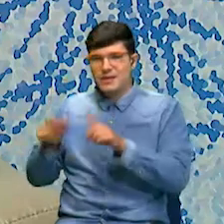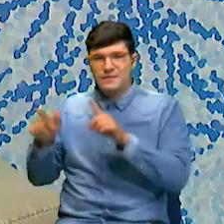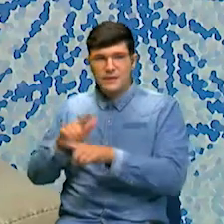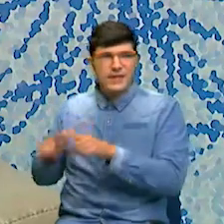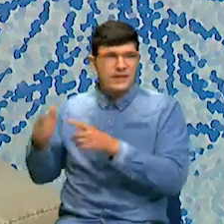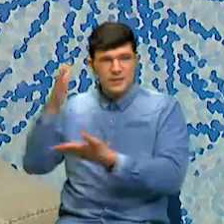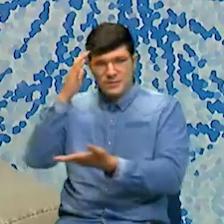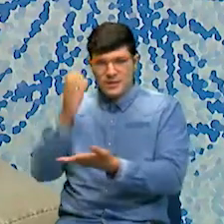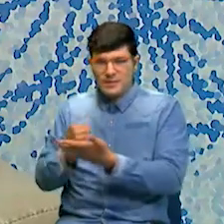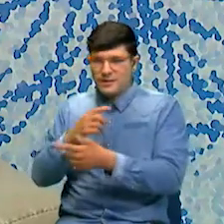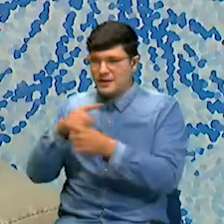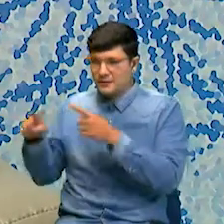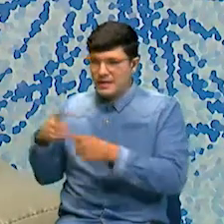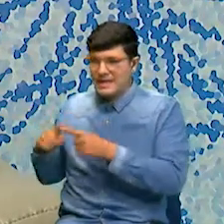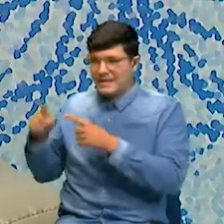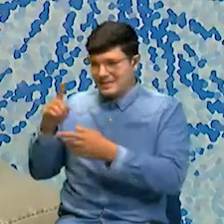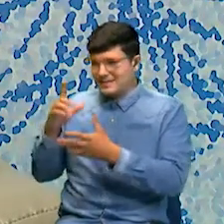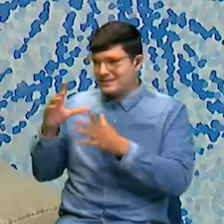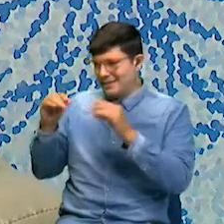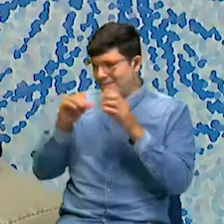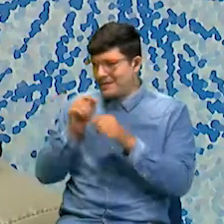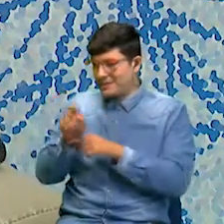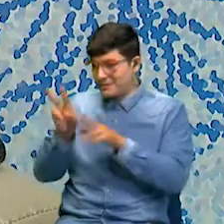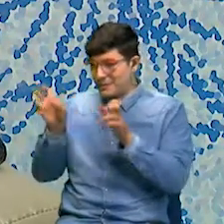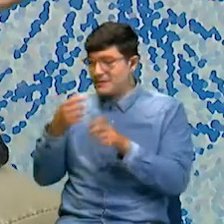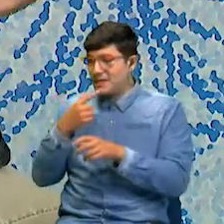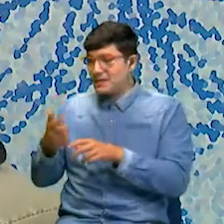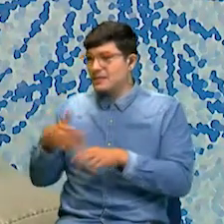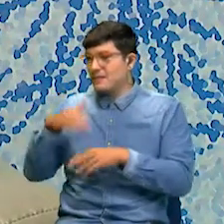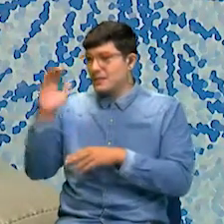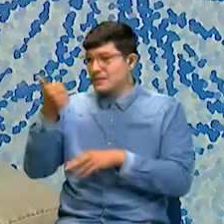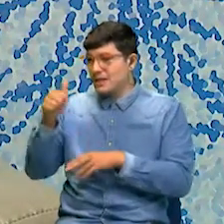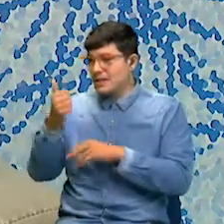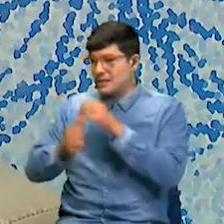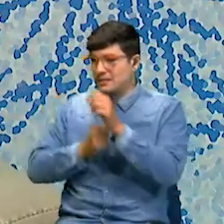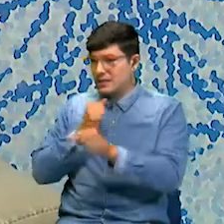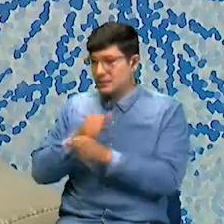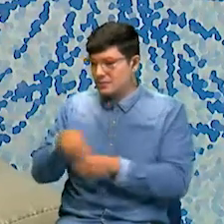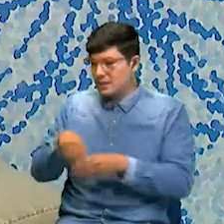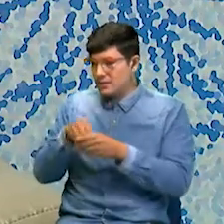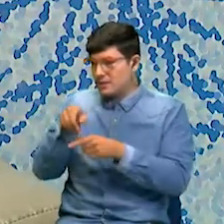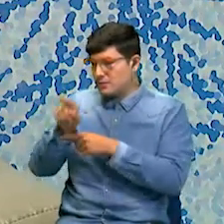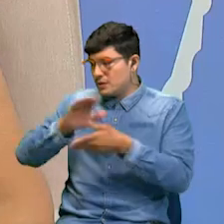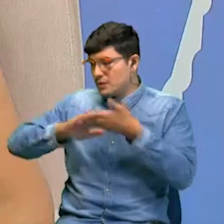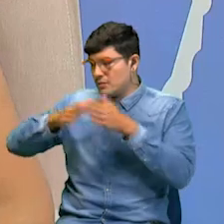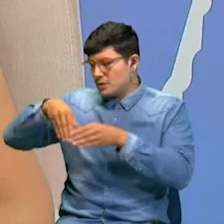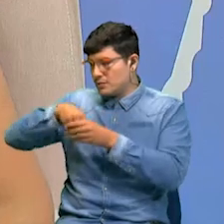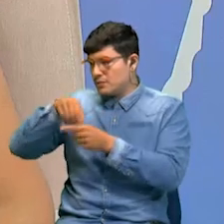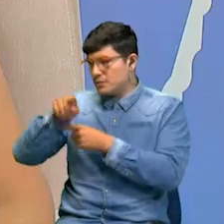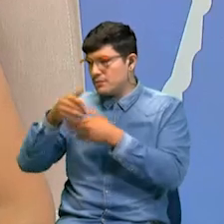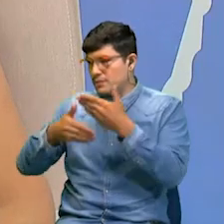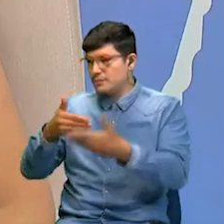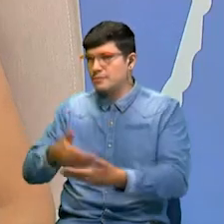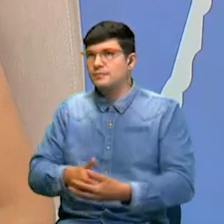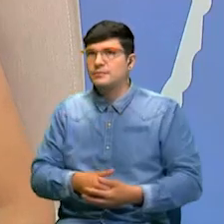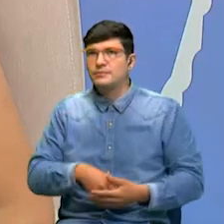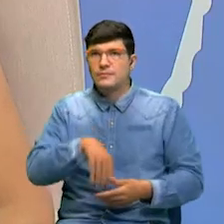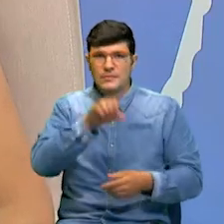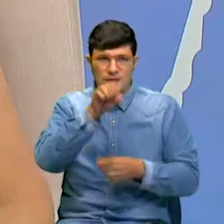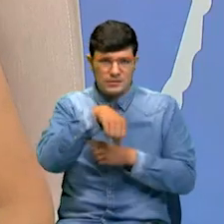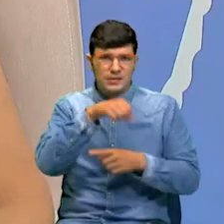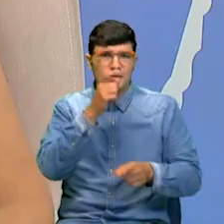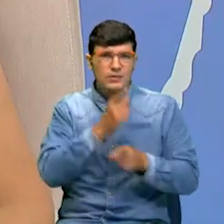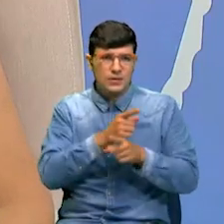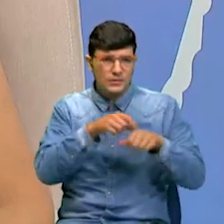criterios y diferentes opiniones respecto a esto, y es la prescripción adquisitiva del dominio entre comuneros. Es que efectivamente se